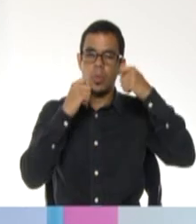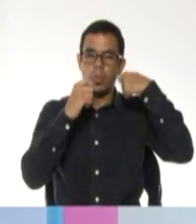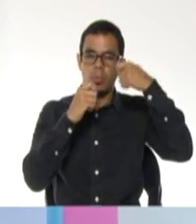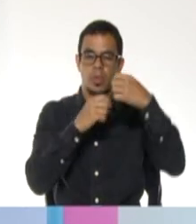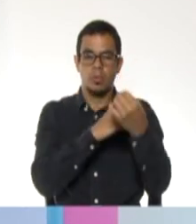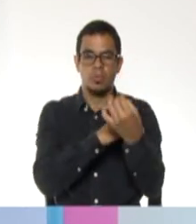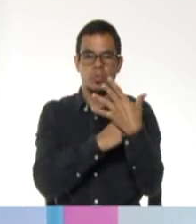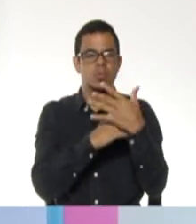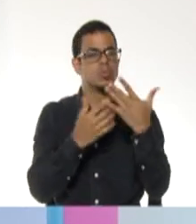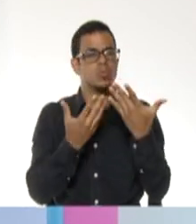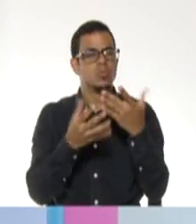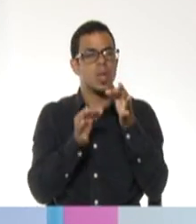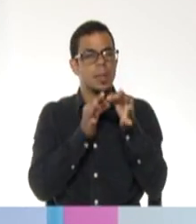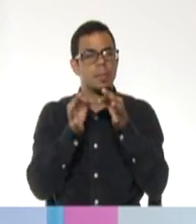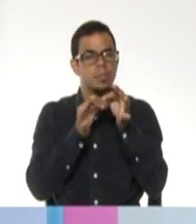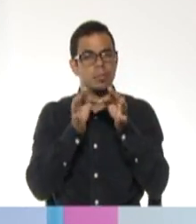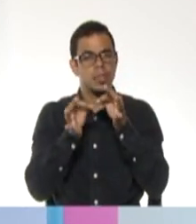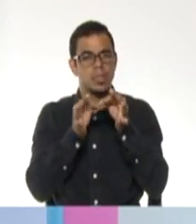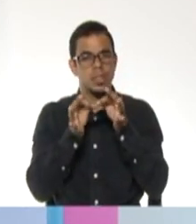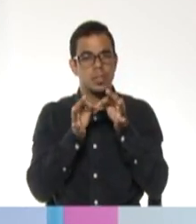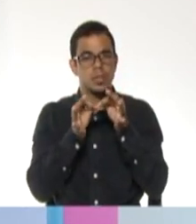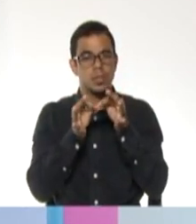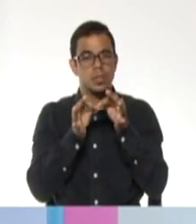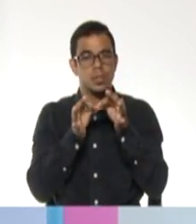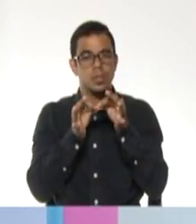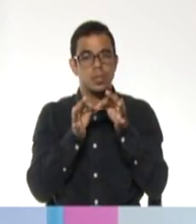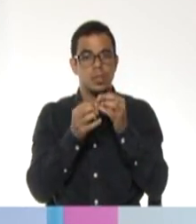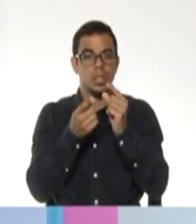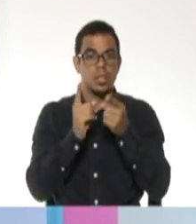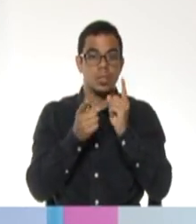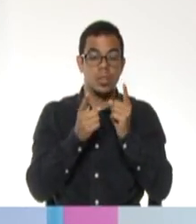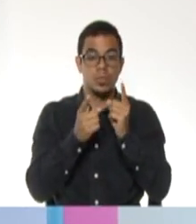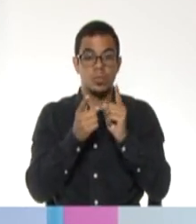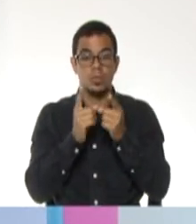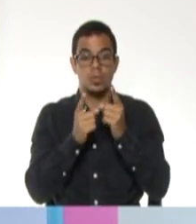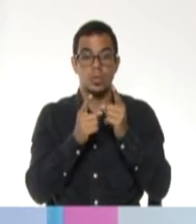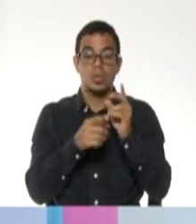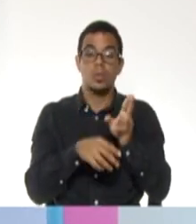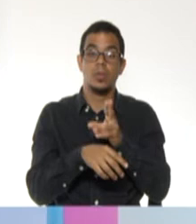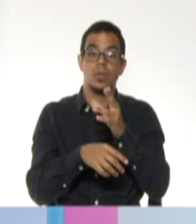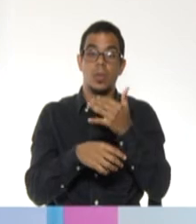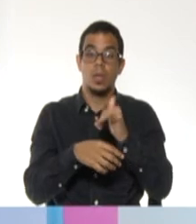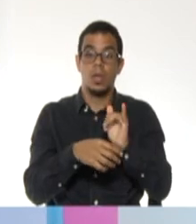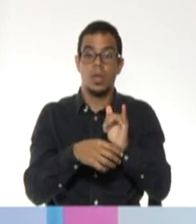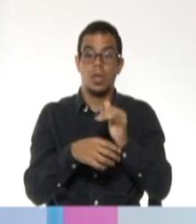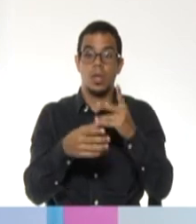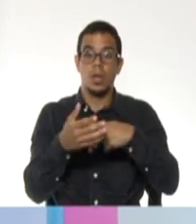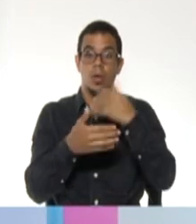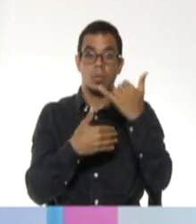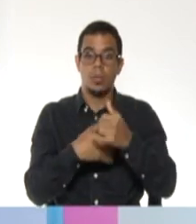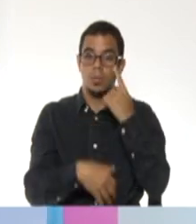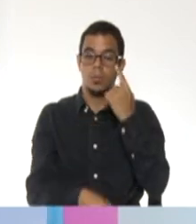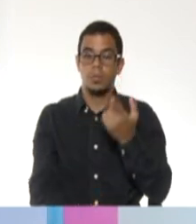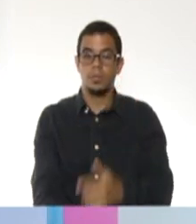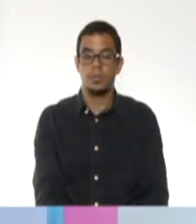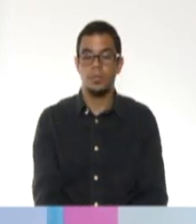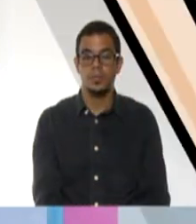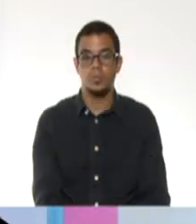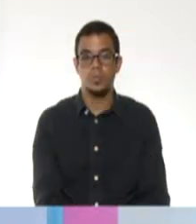material demostrándonos una breve recopilación de algunas de las herramientas que podemos utilizar en nuestros proyectos. Adelante